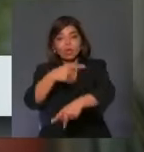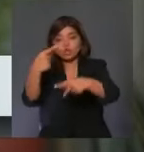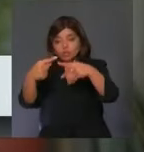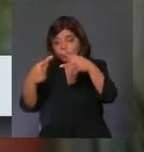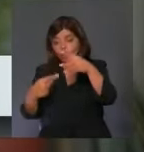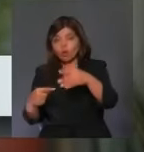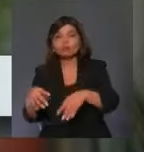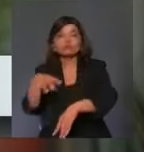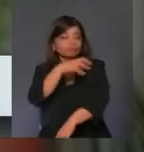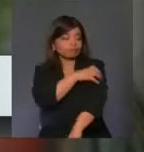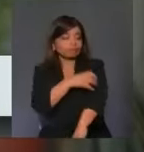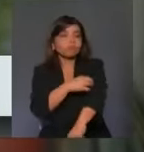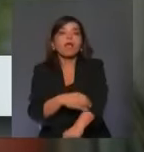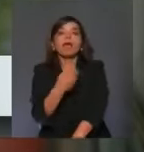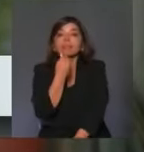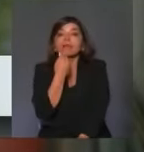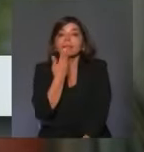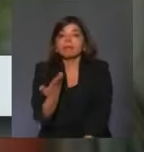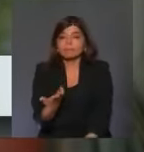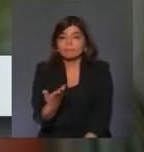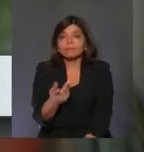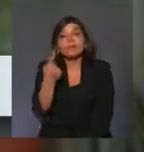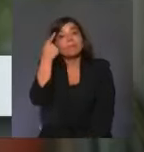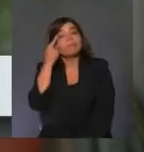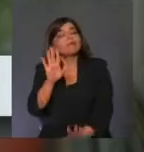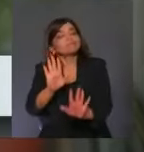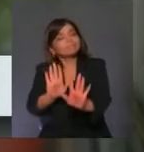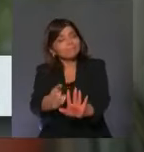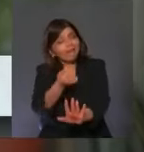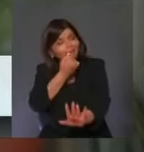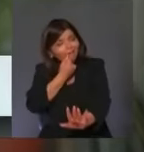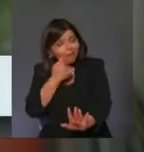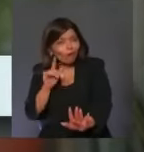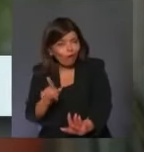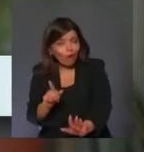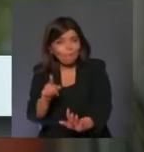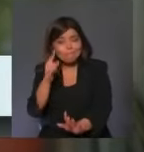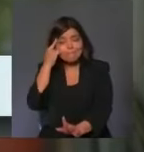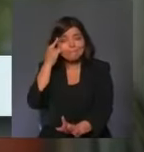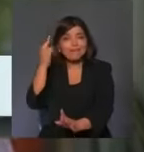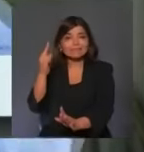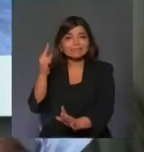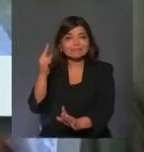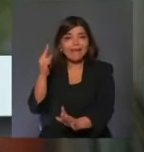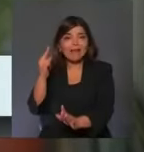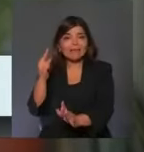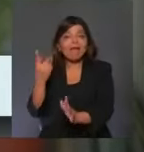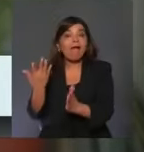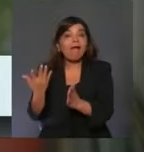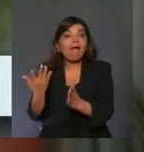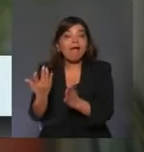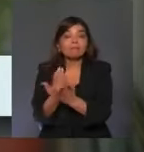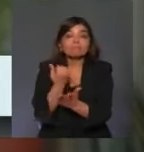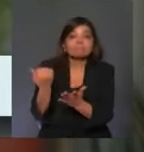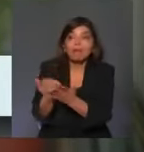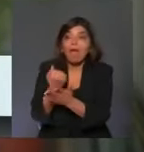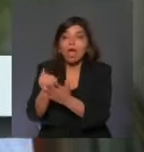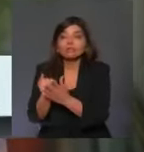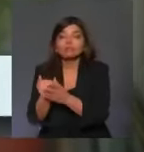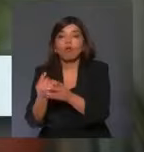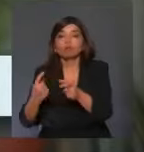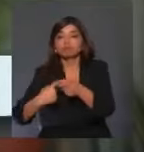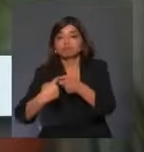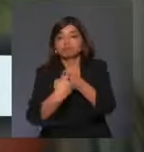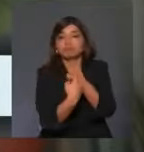país. Pero también sería un error el pensar de que la manera de llegar a la mayor cantidad de chilenos es distribuyéndose los cupos. Tenemos